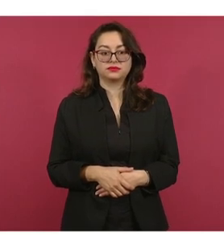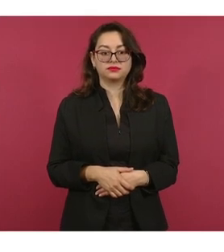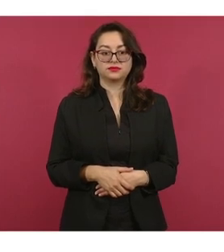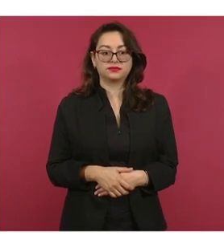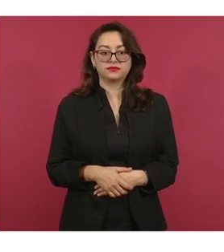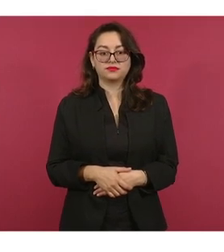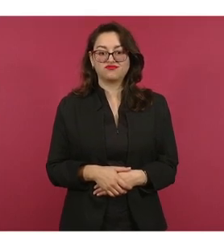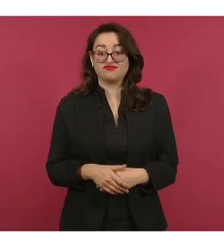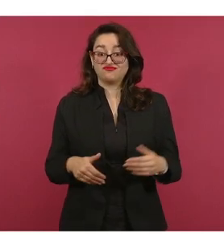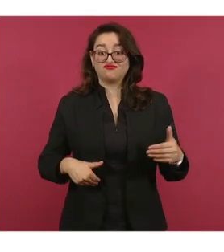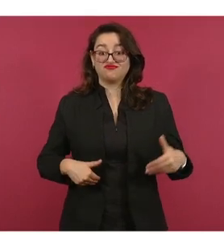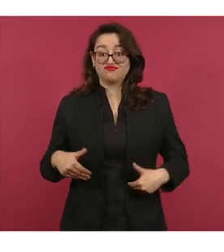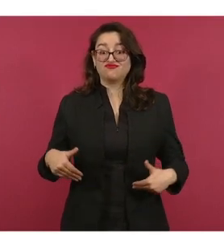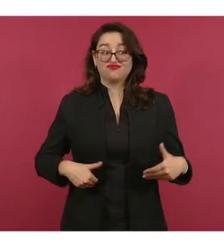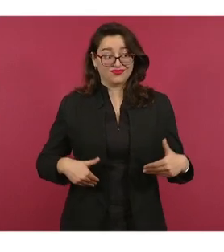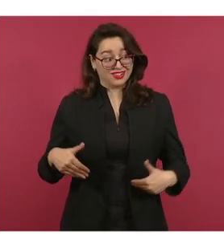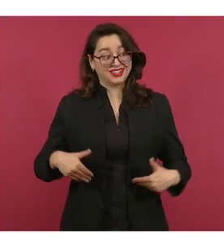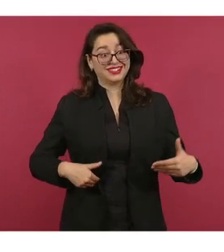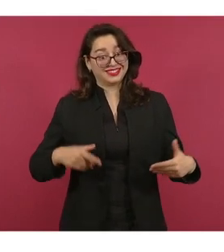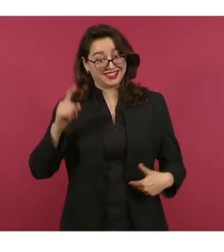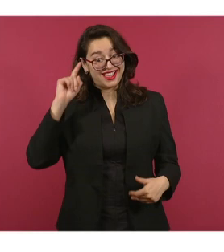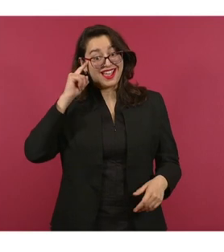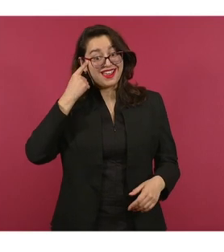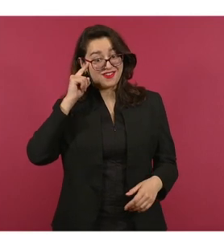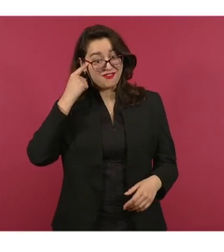Está molestísimo.